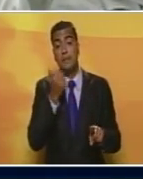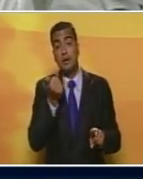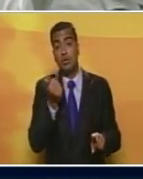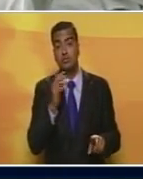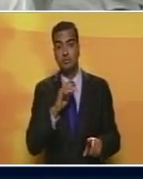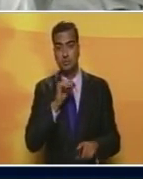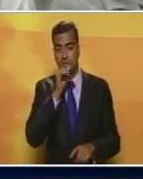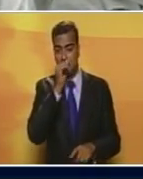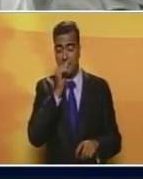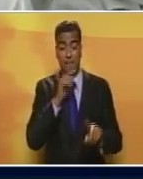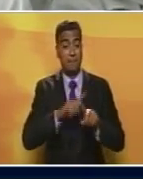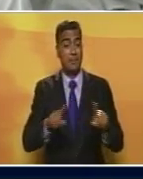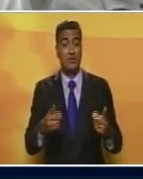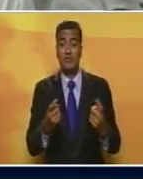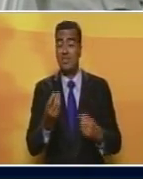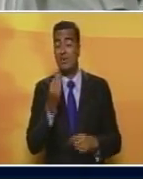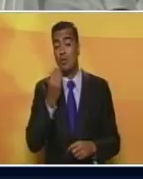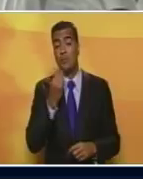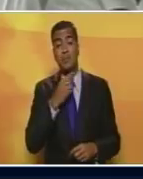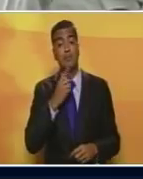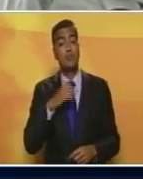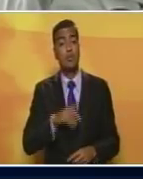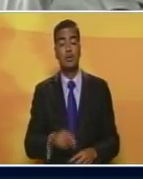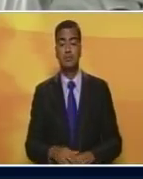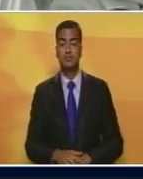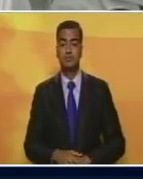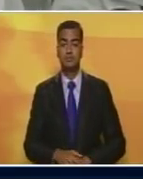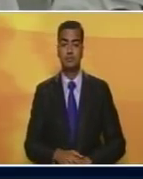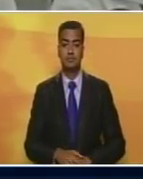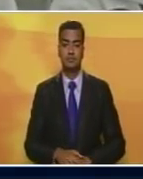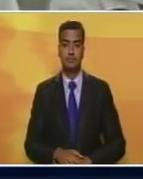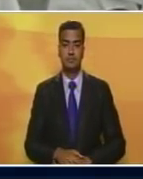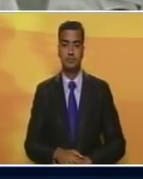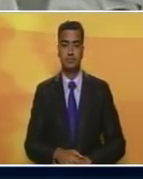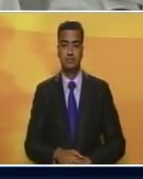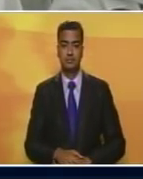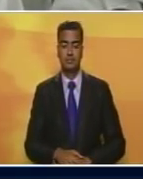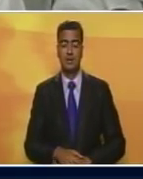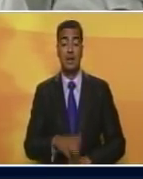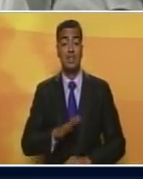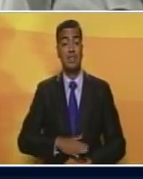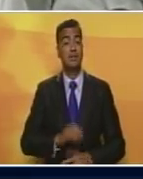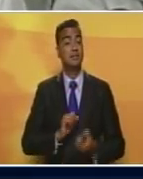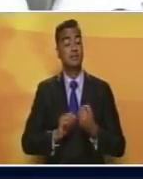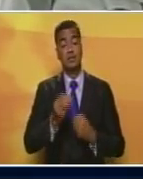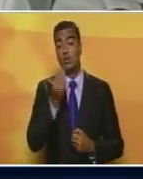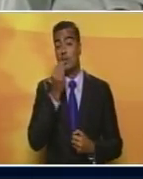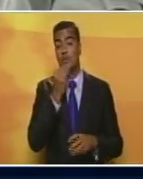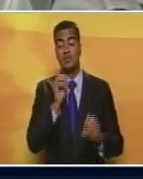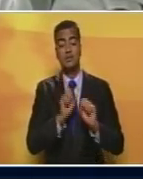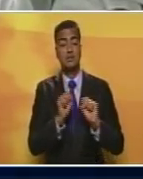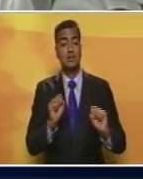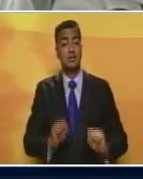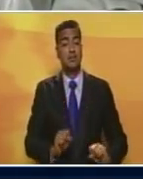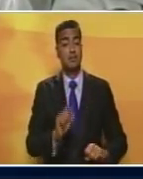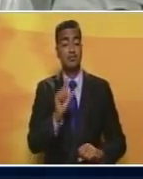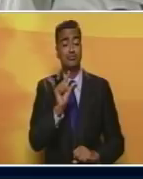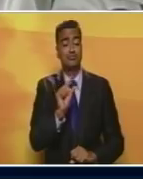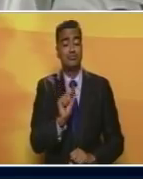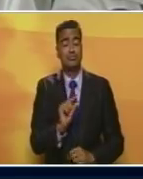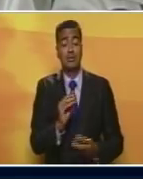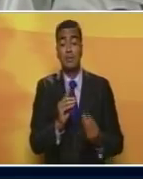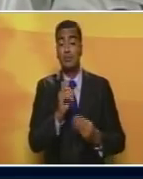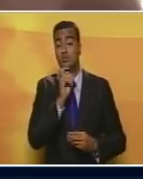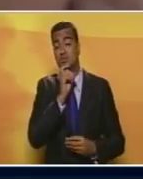infecciones respiratorias o problemas gastrointestinales tipo diarrea, ¿verdad? Que un niño que esté bien